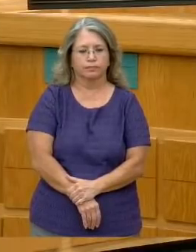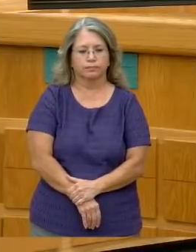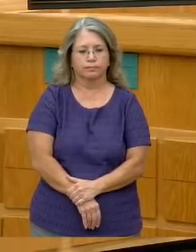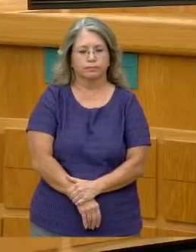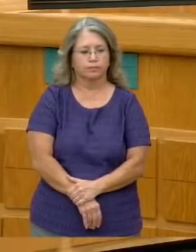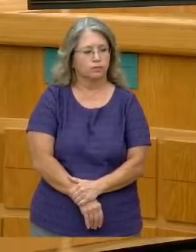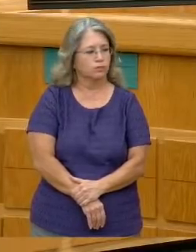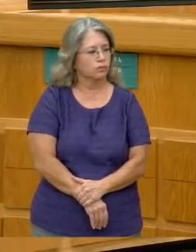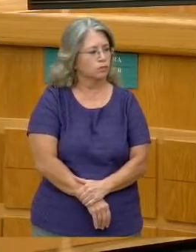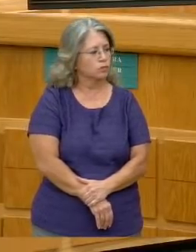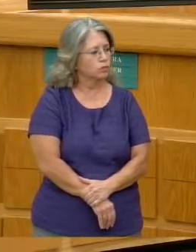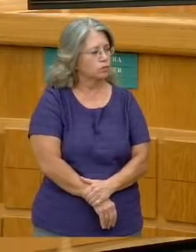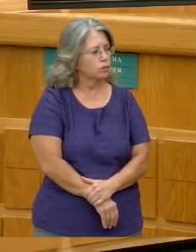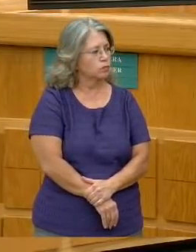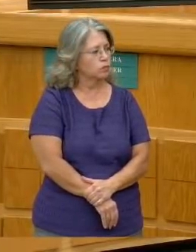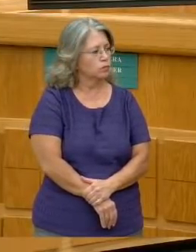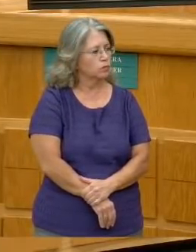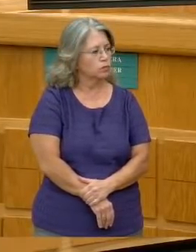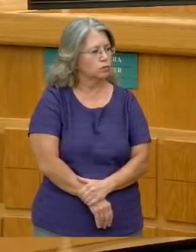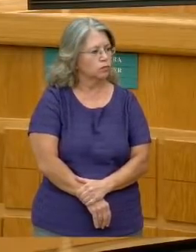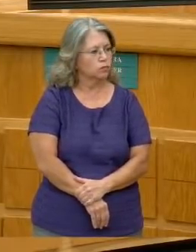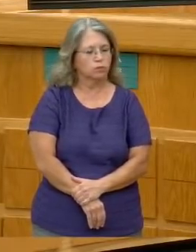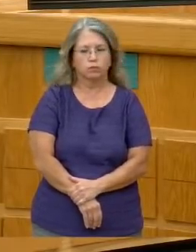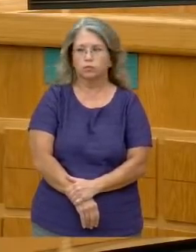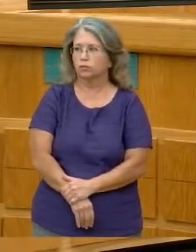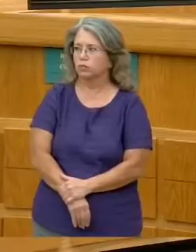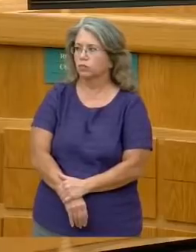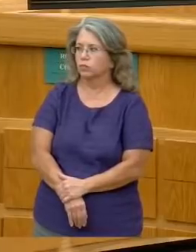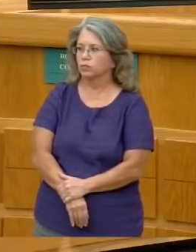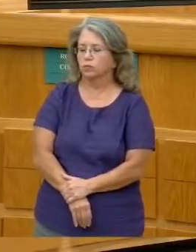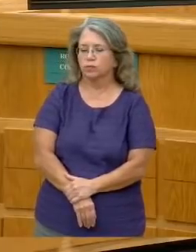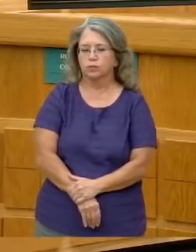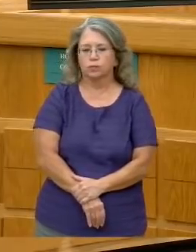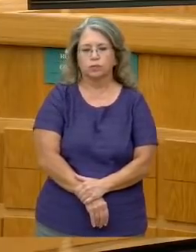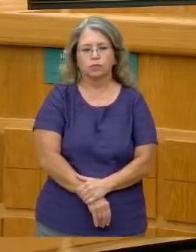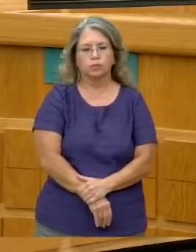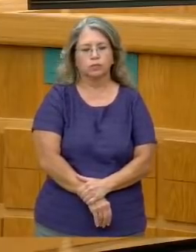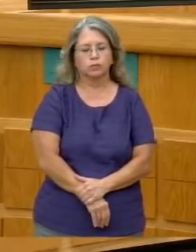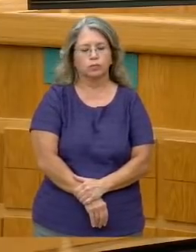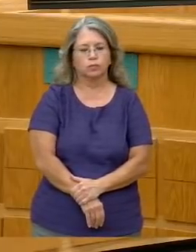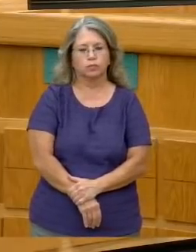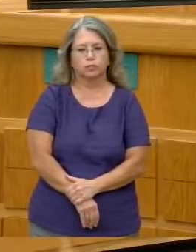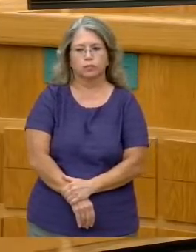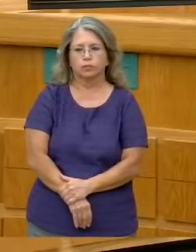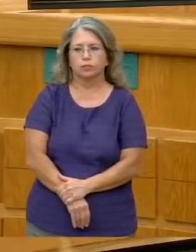así que en esa área podrán estacionar sus vehículos si quiere o si necesita acceder a la playa.